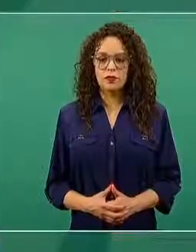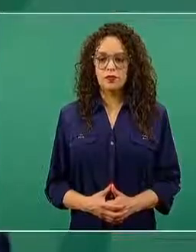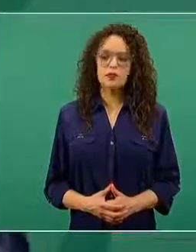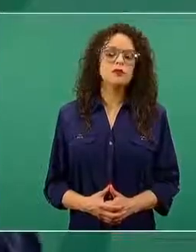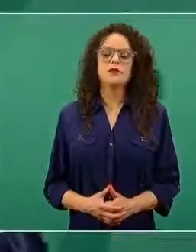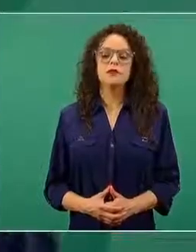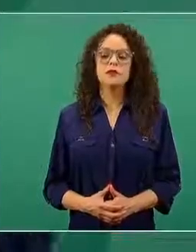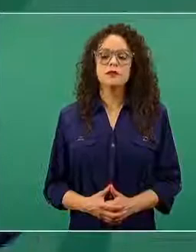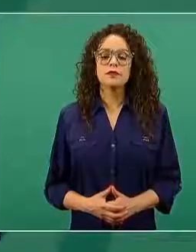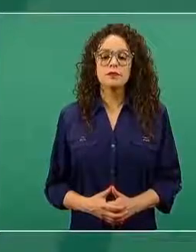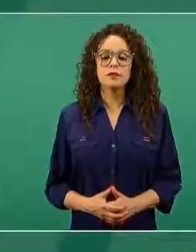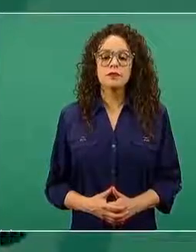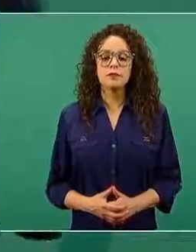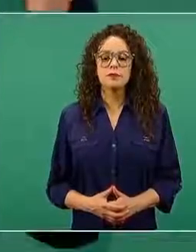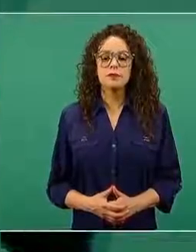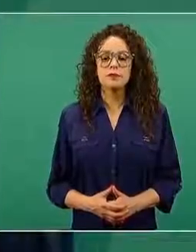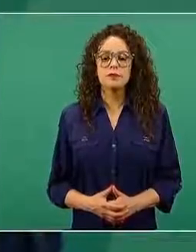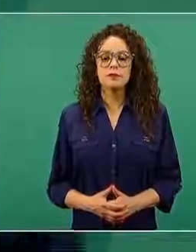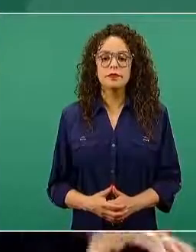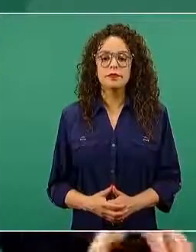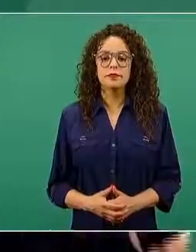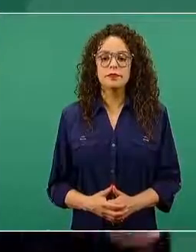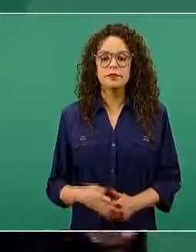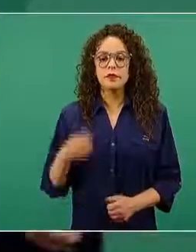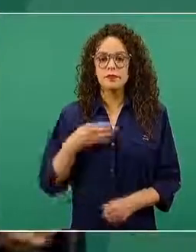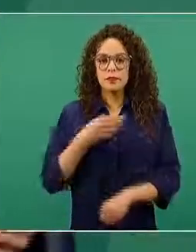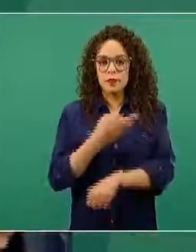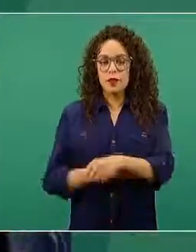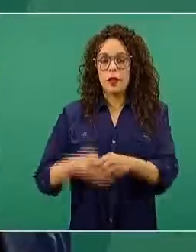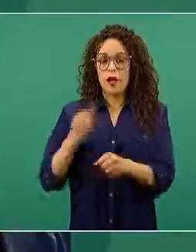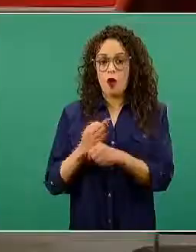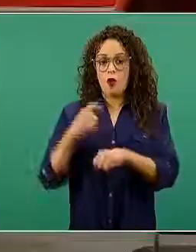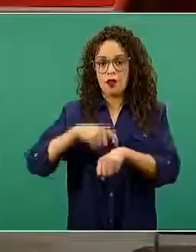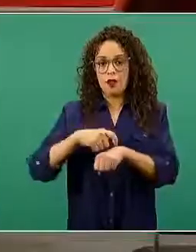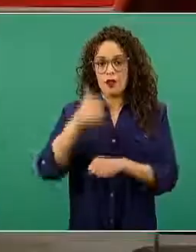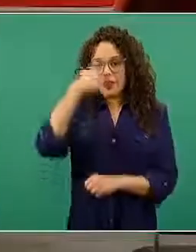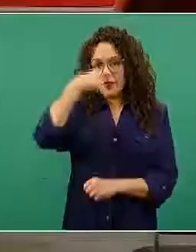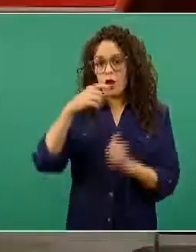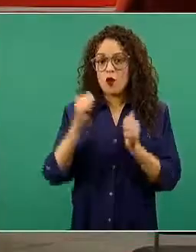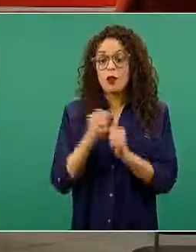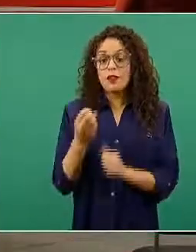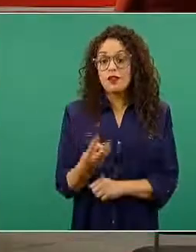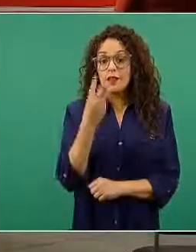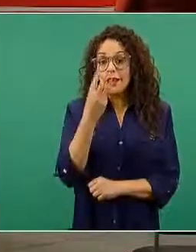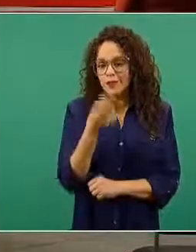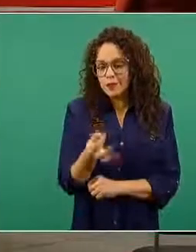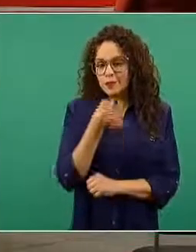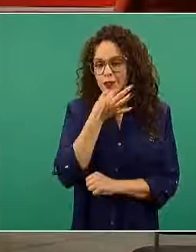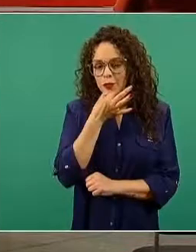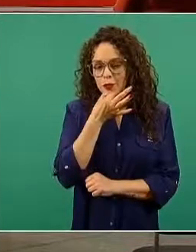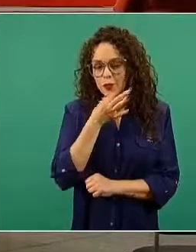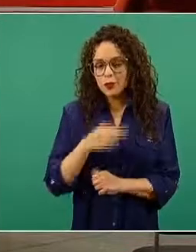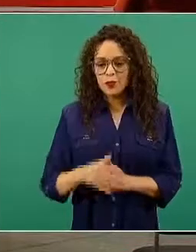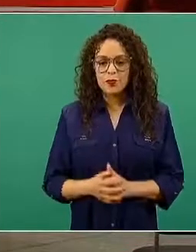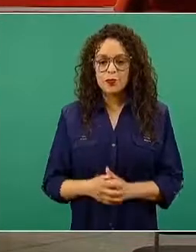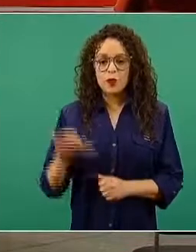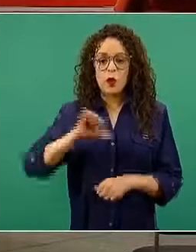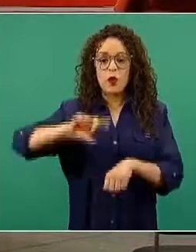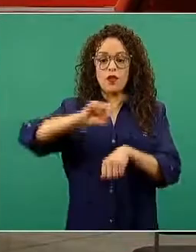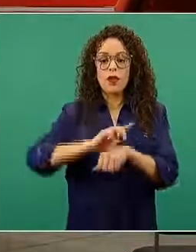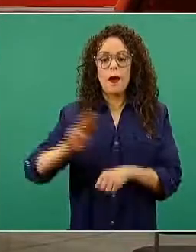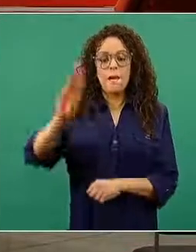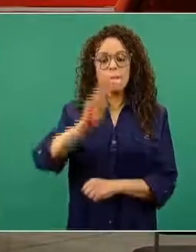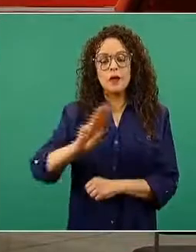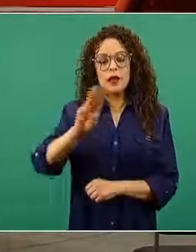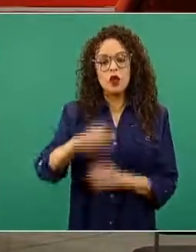Muy buenas, ¿qué tal? Son las 19 horas con 3 minutos de este miércoles 12